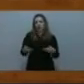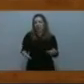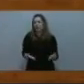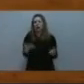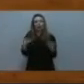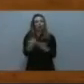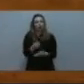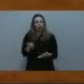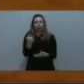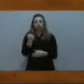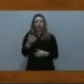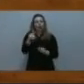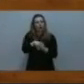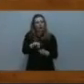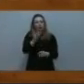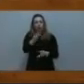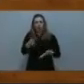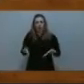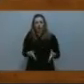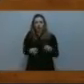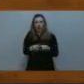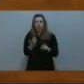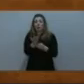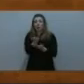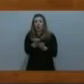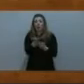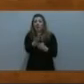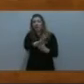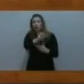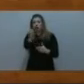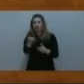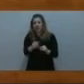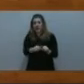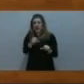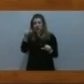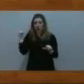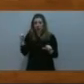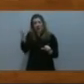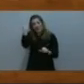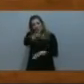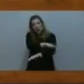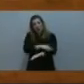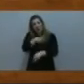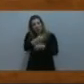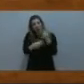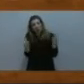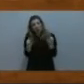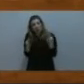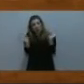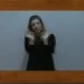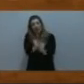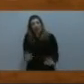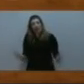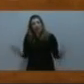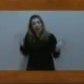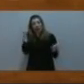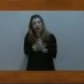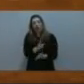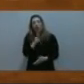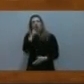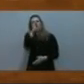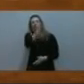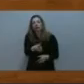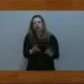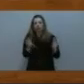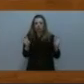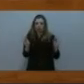al Camino, como otras propuestas anteriores de otros grupos parlamentarios. ¿Sabe lo que hizo el Gobierno? Pues lo voy a decir yo. Nada. Otros 2 años perdidos, porque al final el que